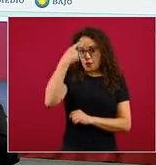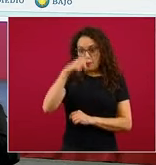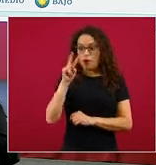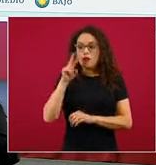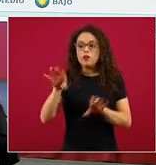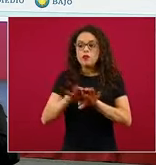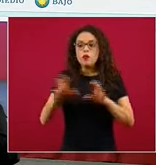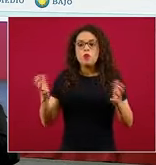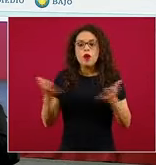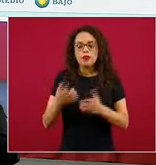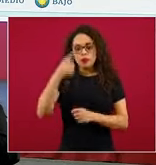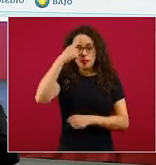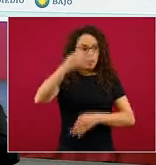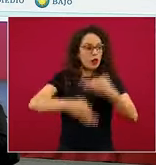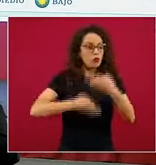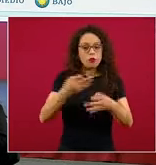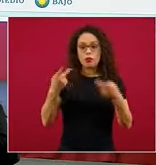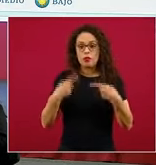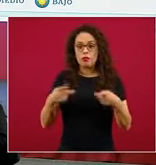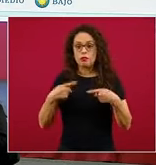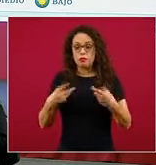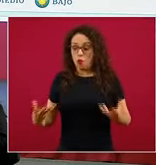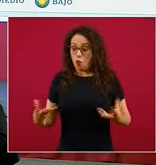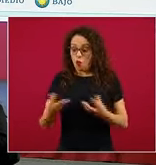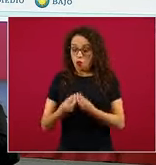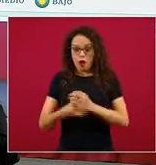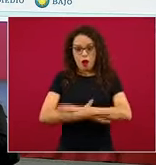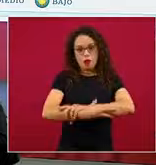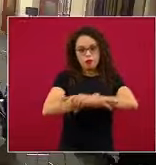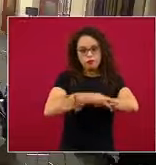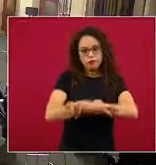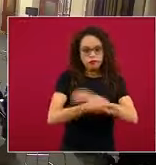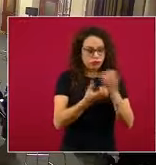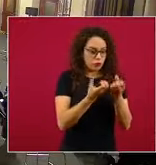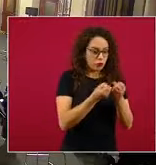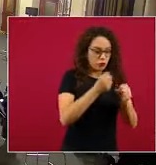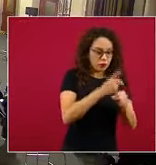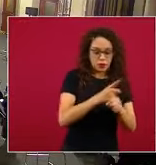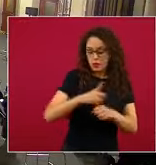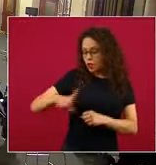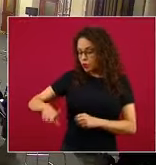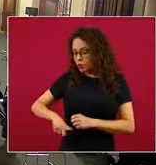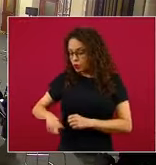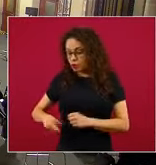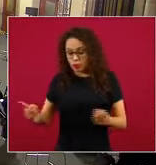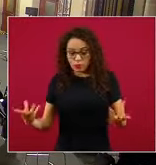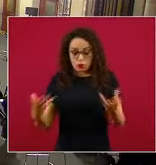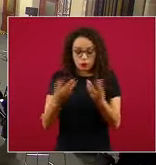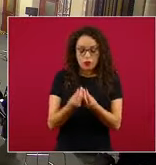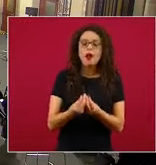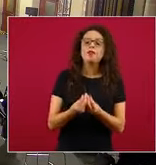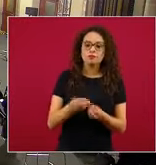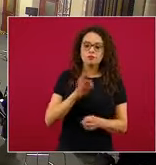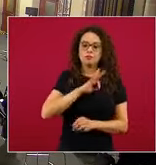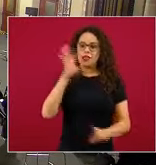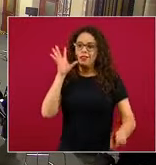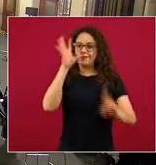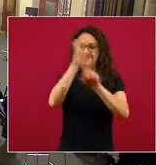la población pueda, de la mano, sociedad y gobierno, cumplir con estos objetivos. Veamos la